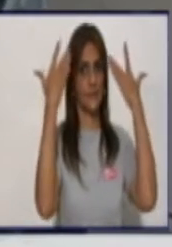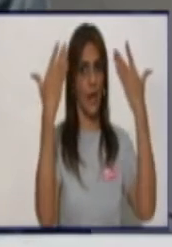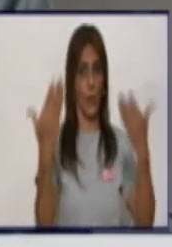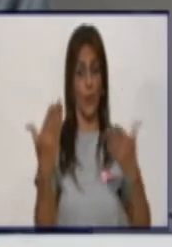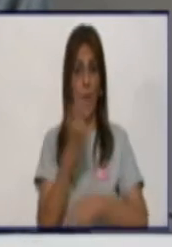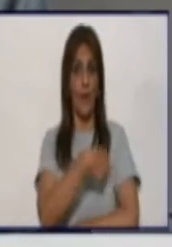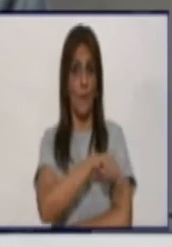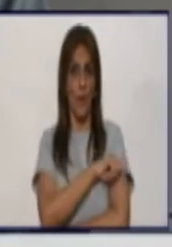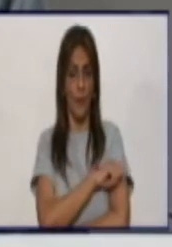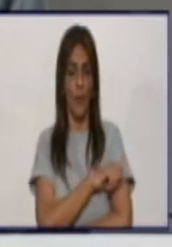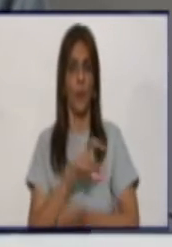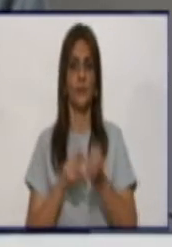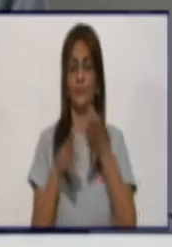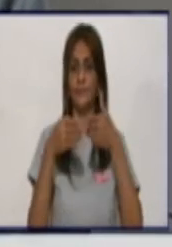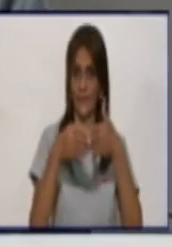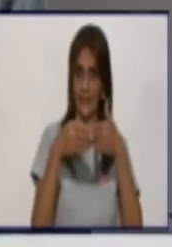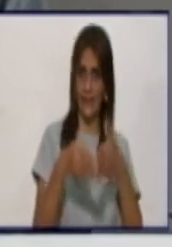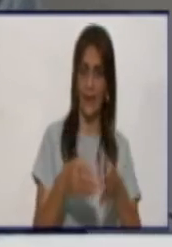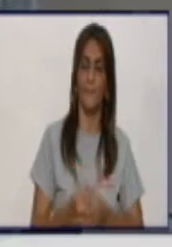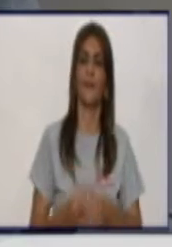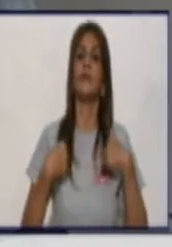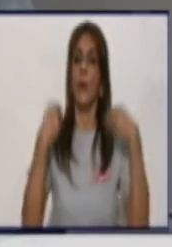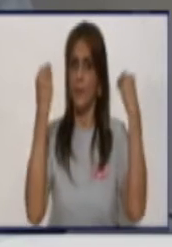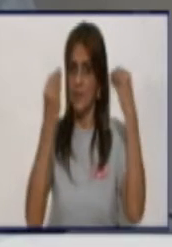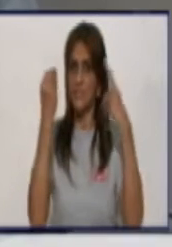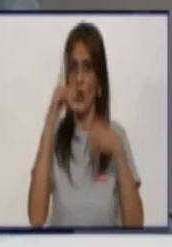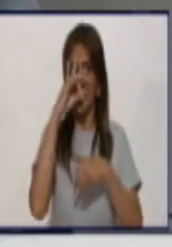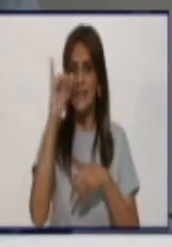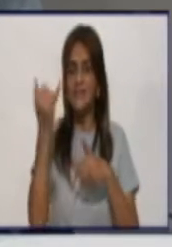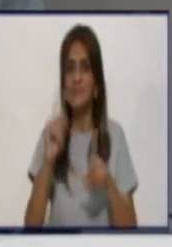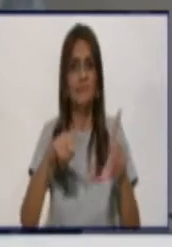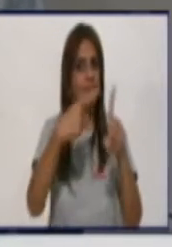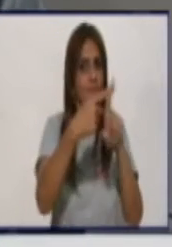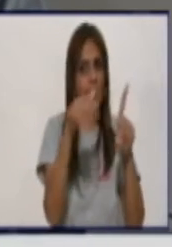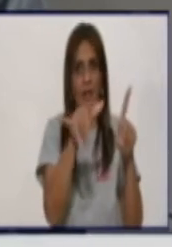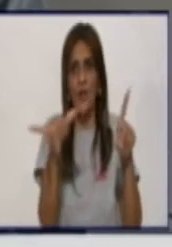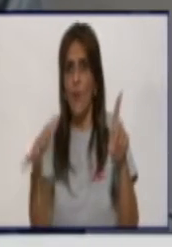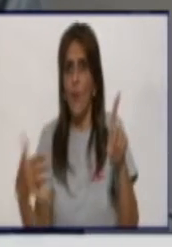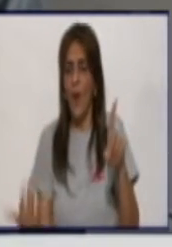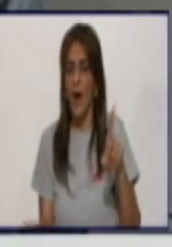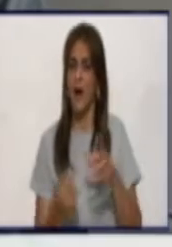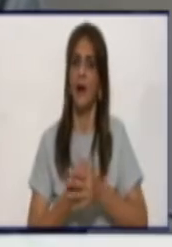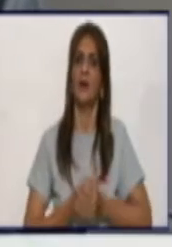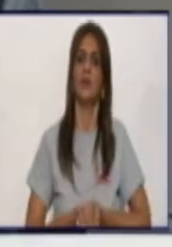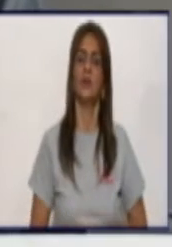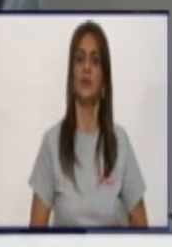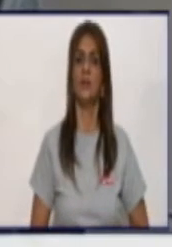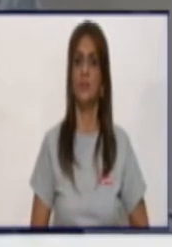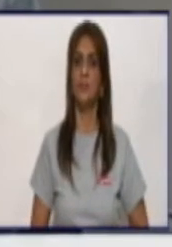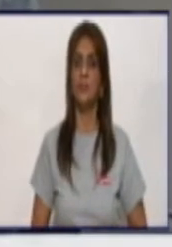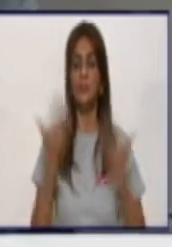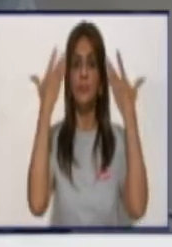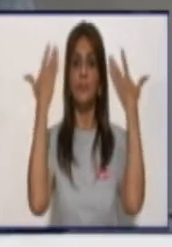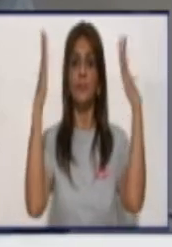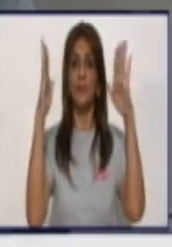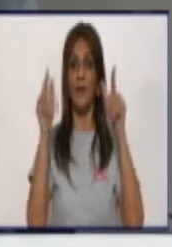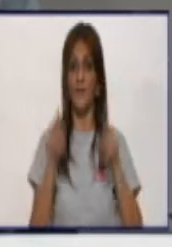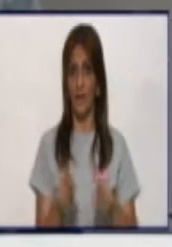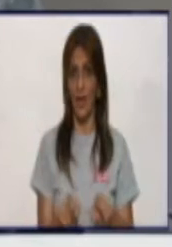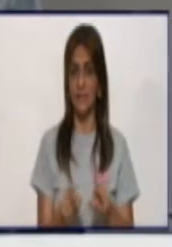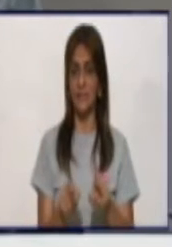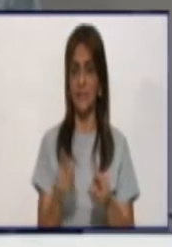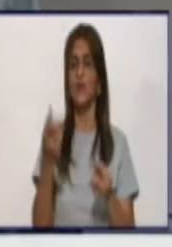pueblo de granma y yo creo que sí también sumarme a esa felicitación a ese